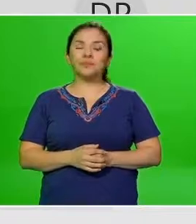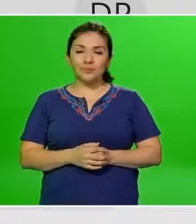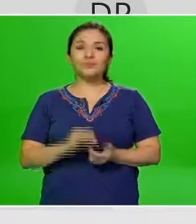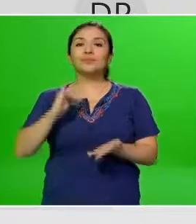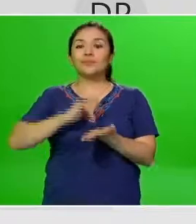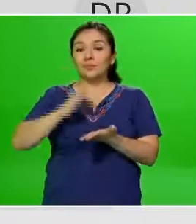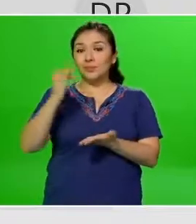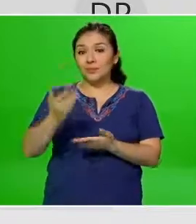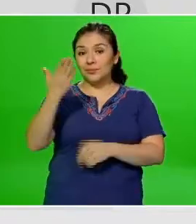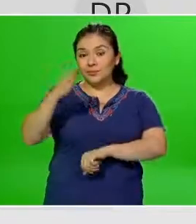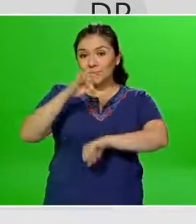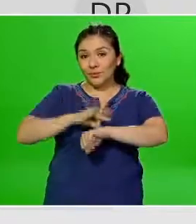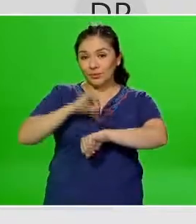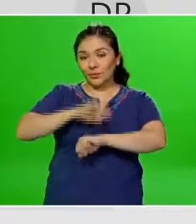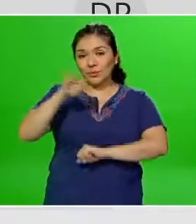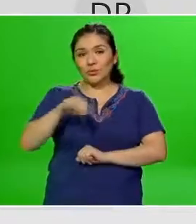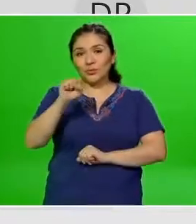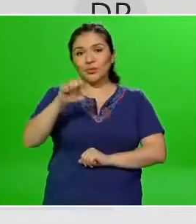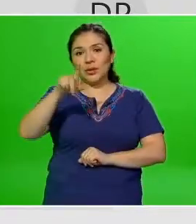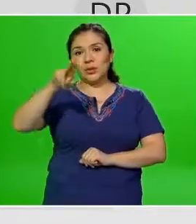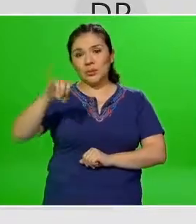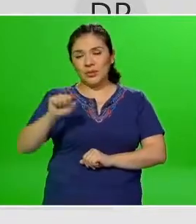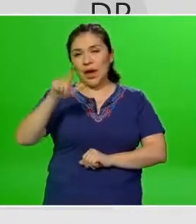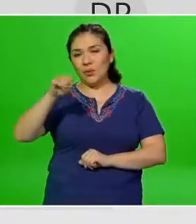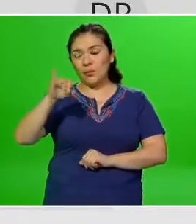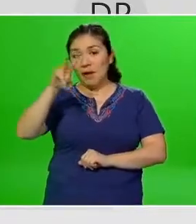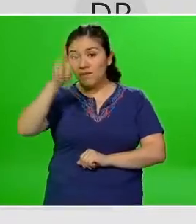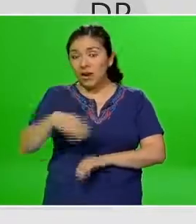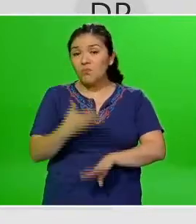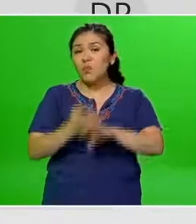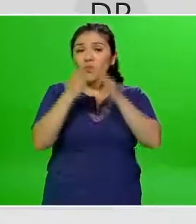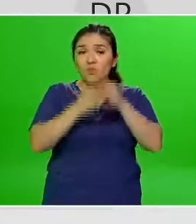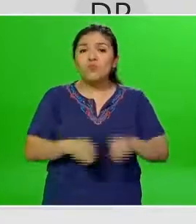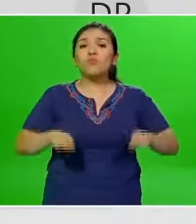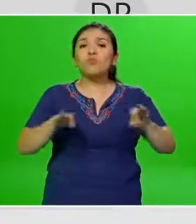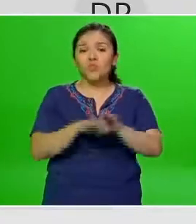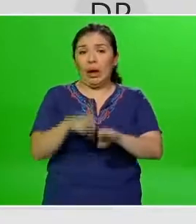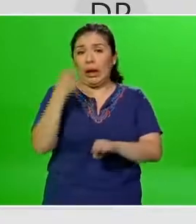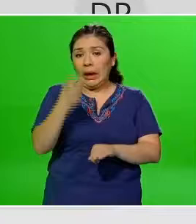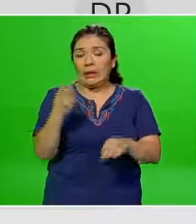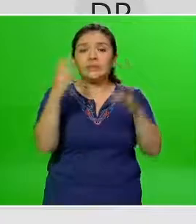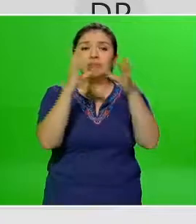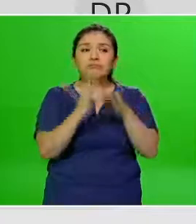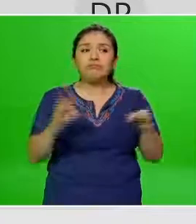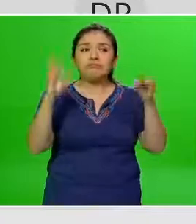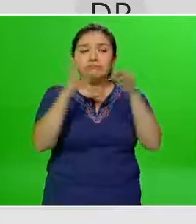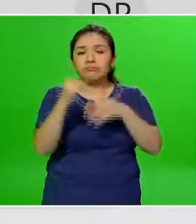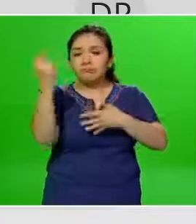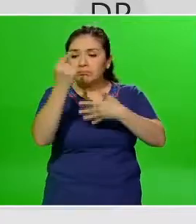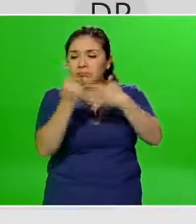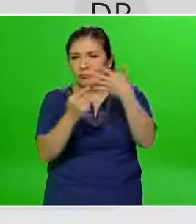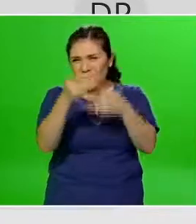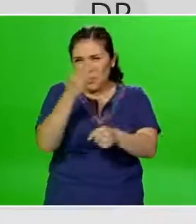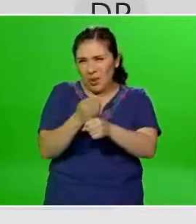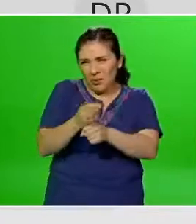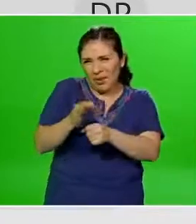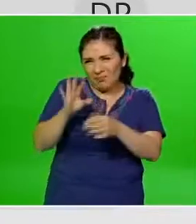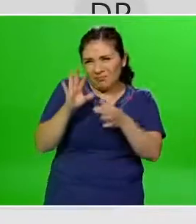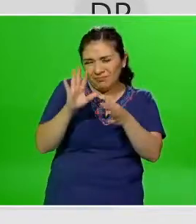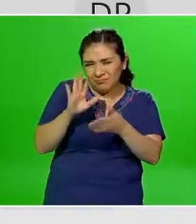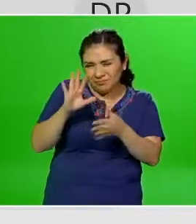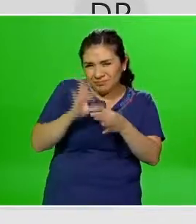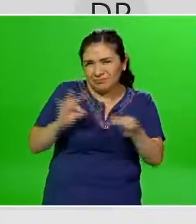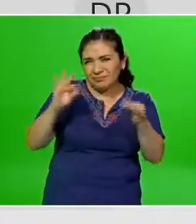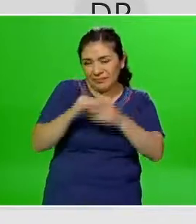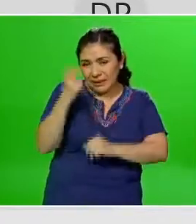Muchísimas gracias, doctor José Luis Salomía. Es muy importante puntualizar todo esto que nos ha comentado el doctor José Luis